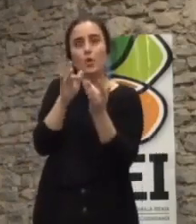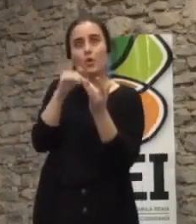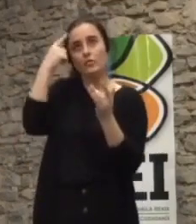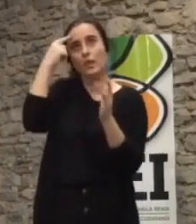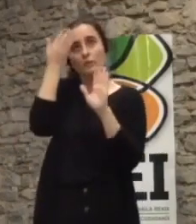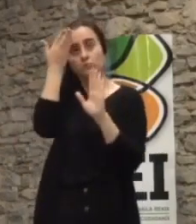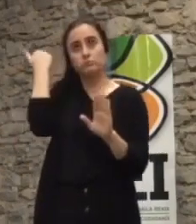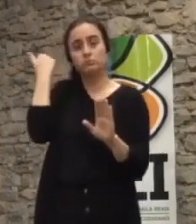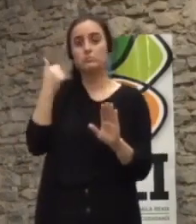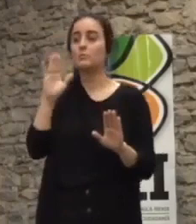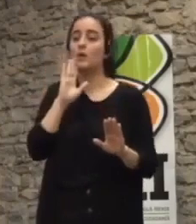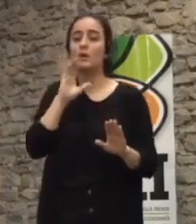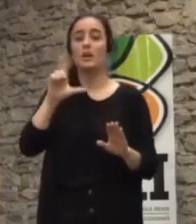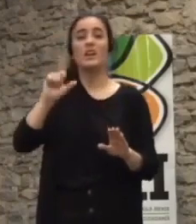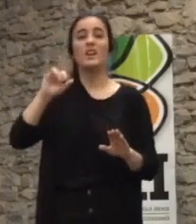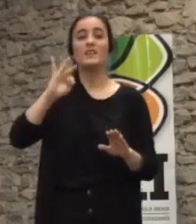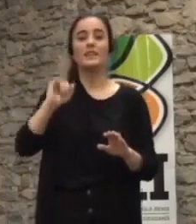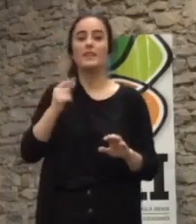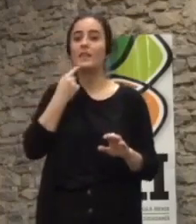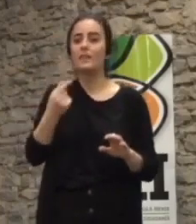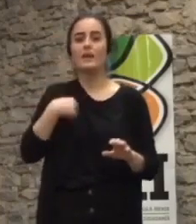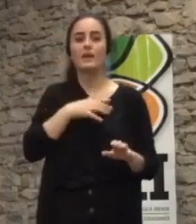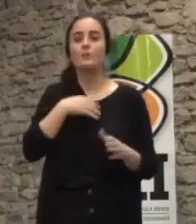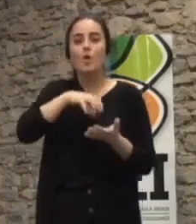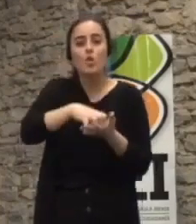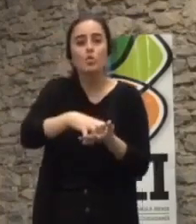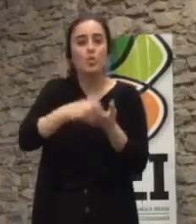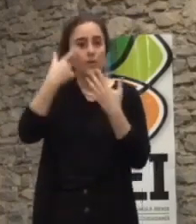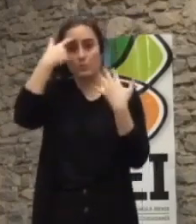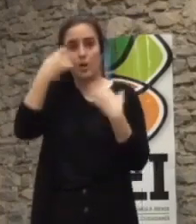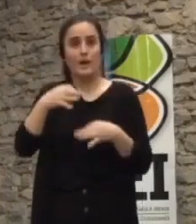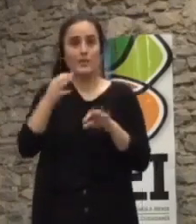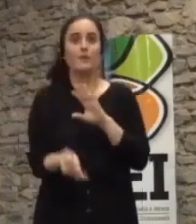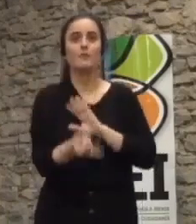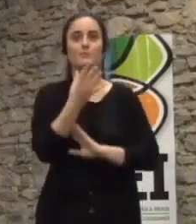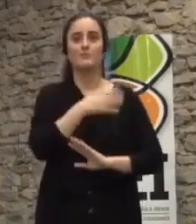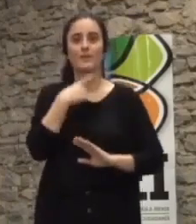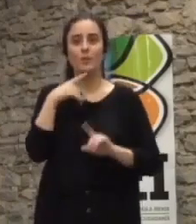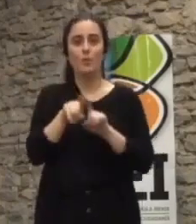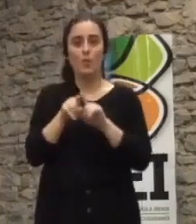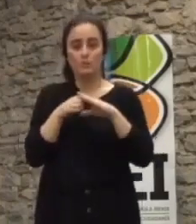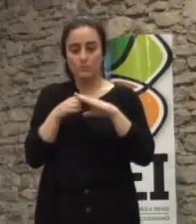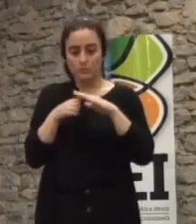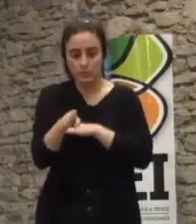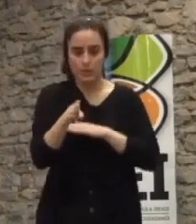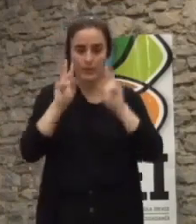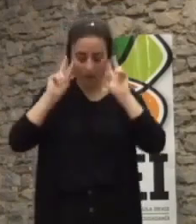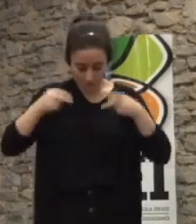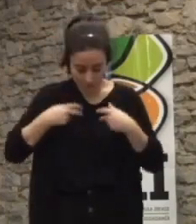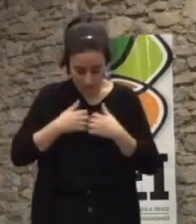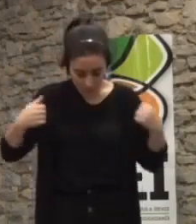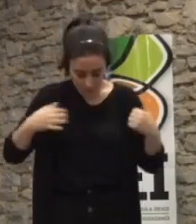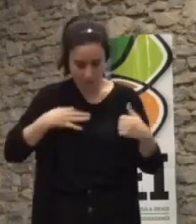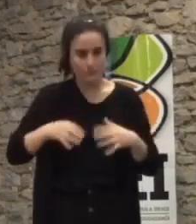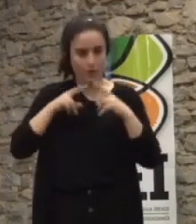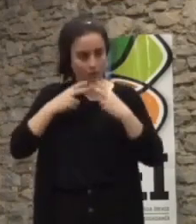Es decir, lo que decía Leticia muy bien, vamos a generar una duda razonable, vamos a generar un punto de entrada para que esta persona pueda repensarse a sí mismo. No vamos a